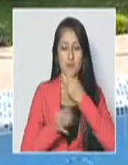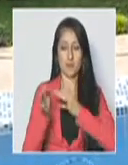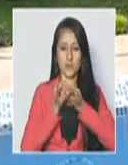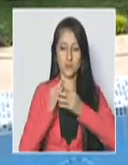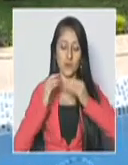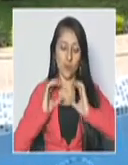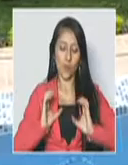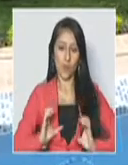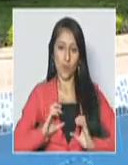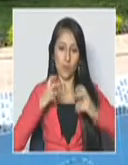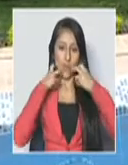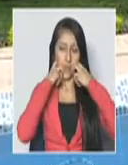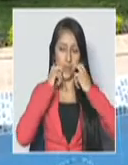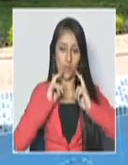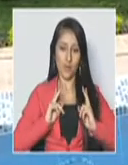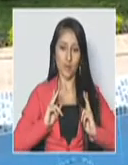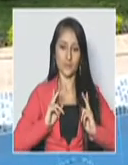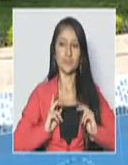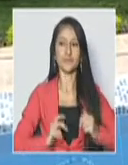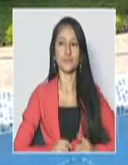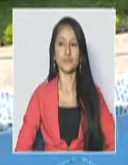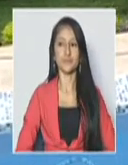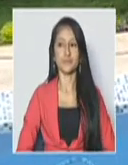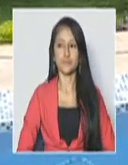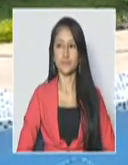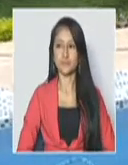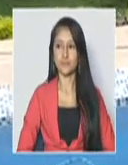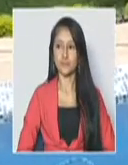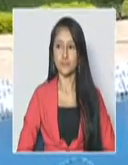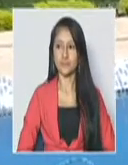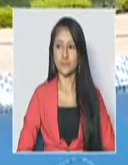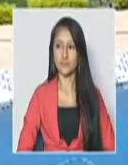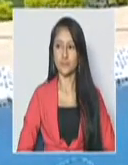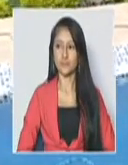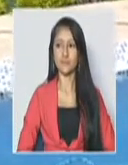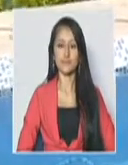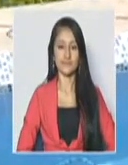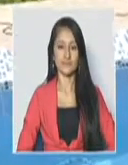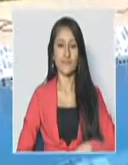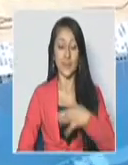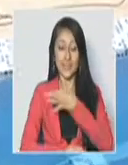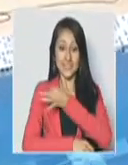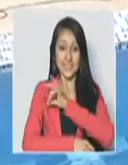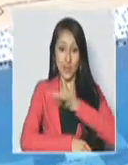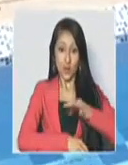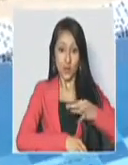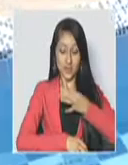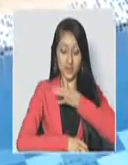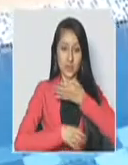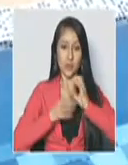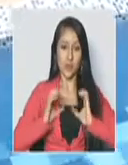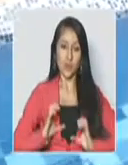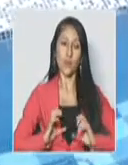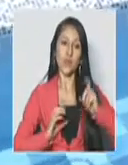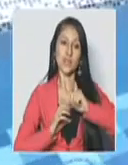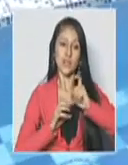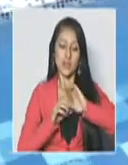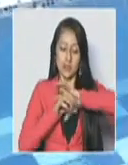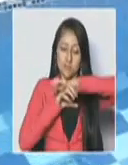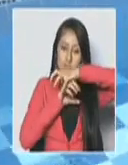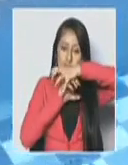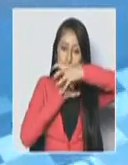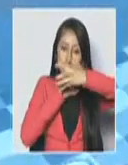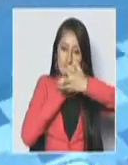nuestro cuerpo humano las células necesitan un líquido por fuera dónde están los nutrientes